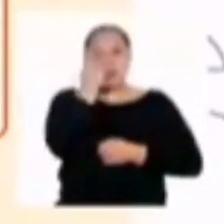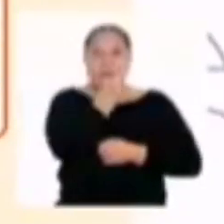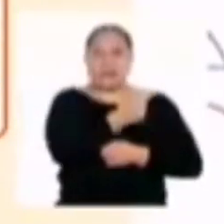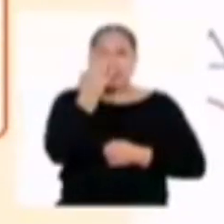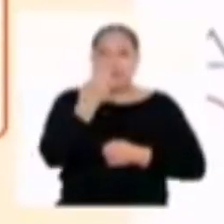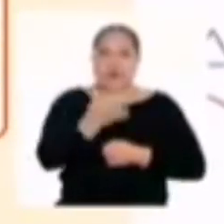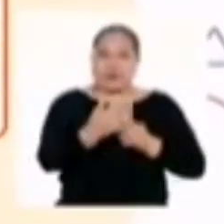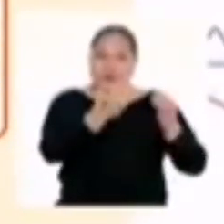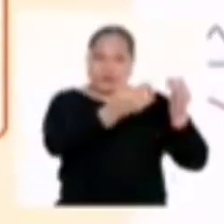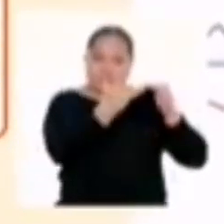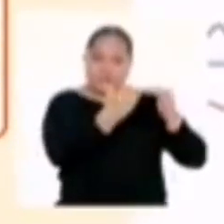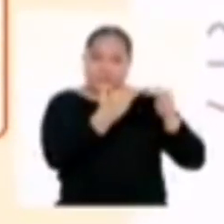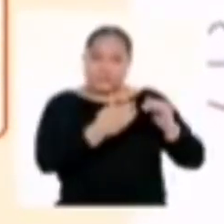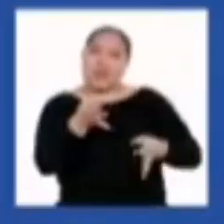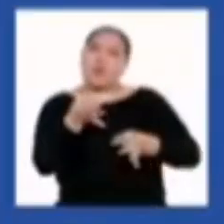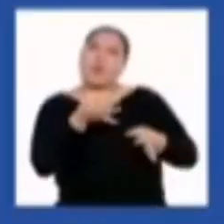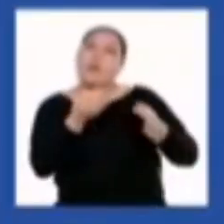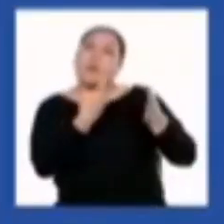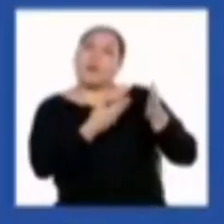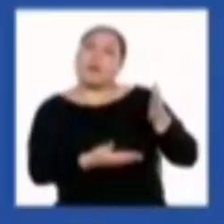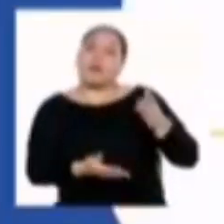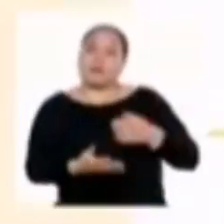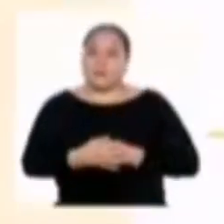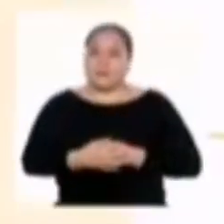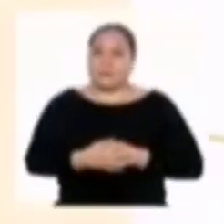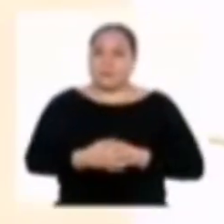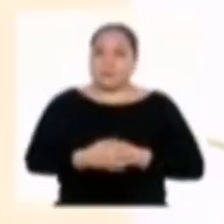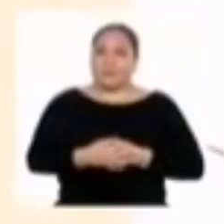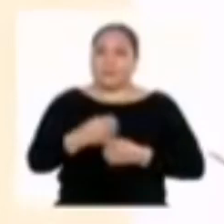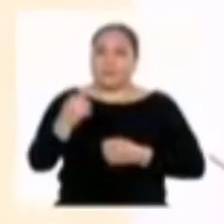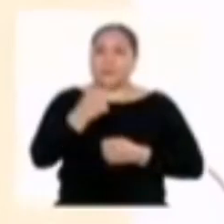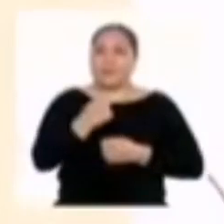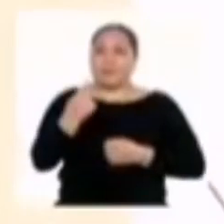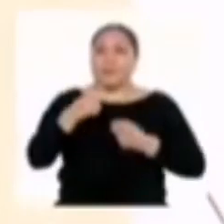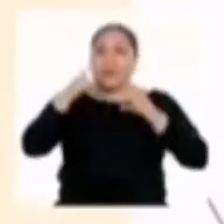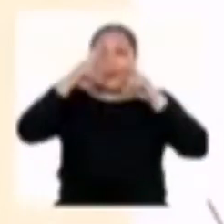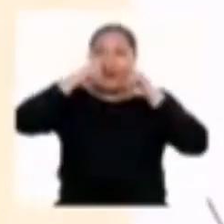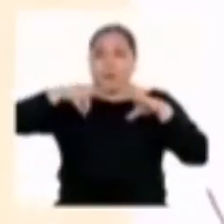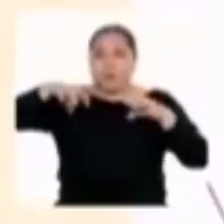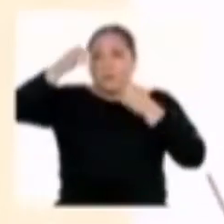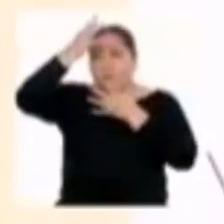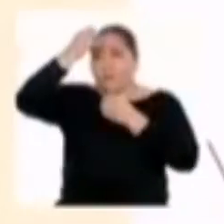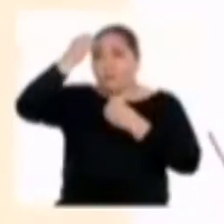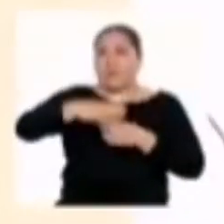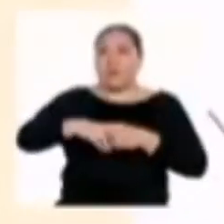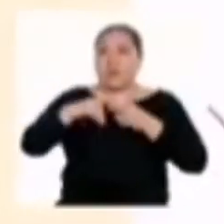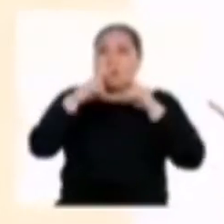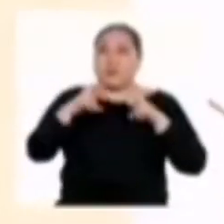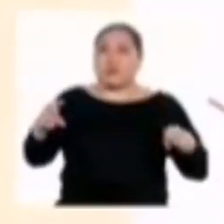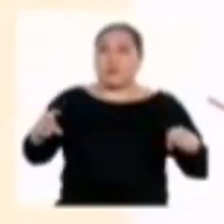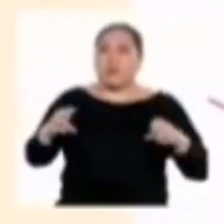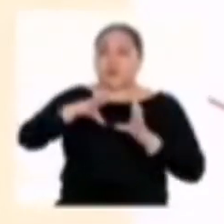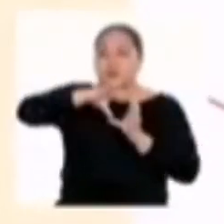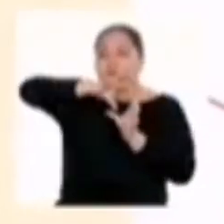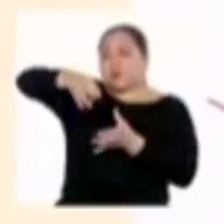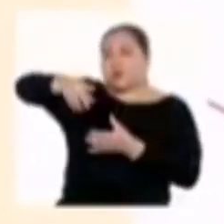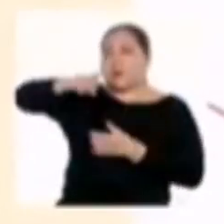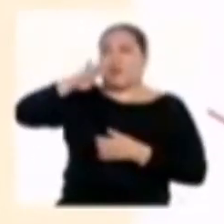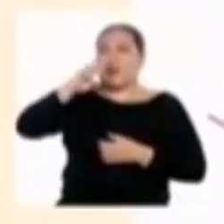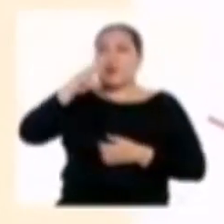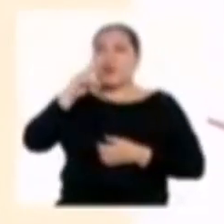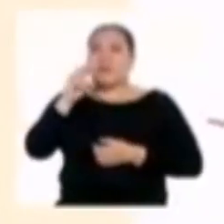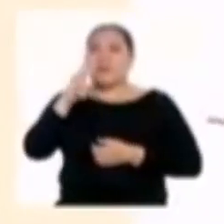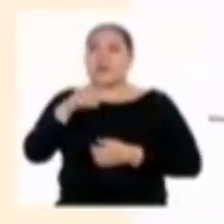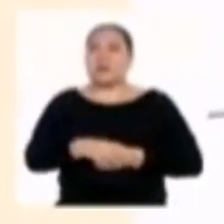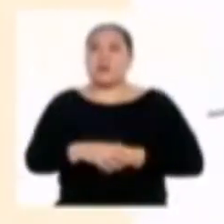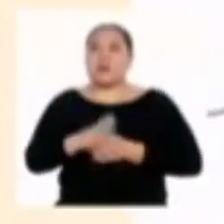realidad en los siguientes párrafos. Según el informe de evaluación global sobre biodiversidad y servicios de los ecosistemas, elaborado